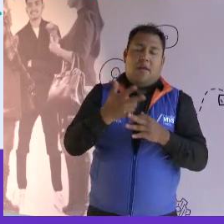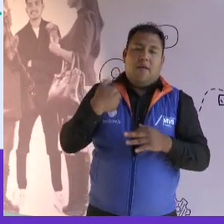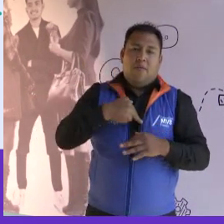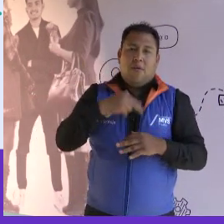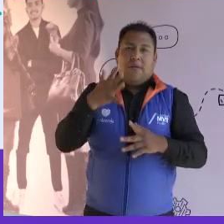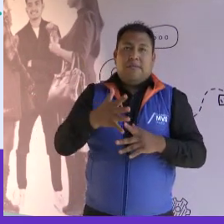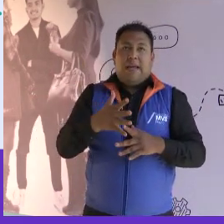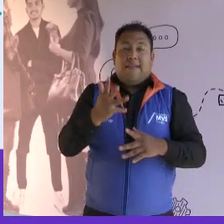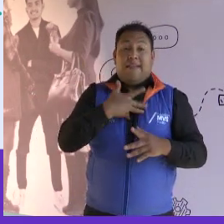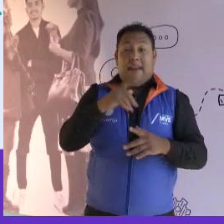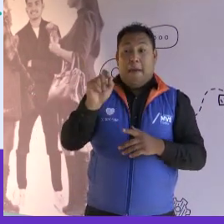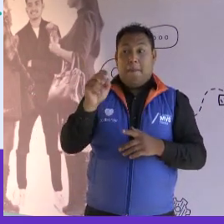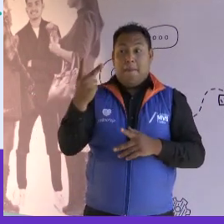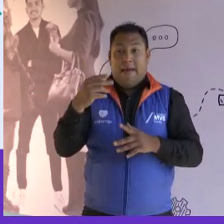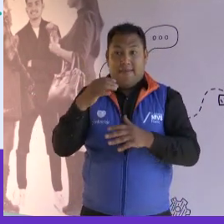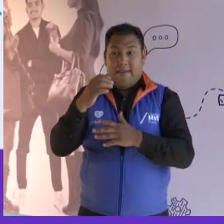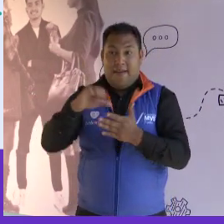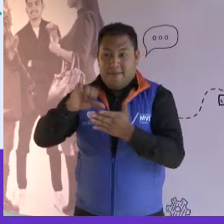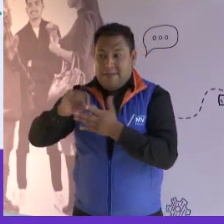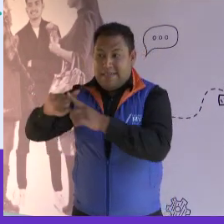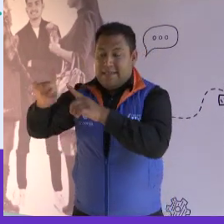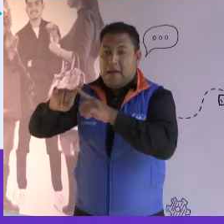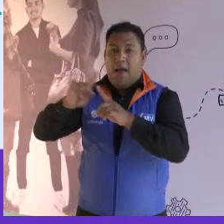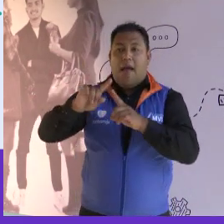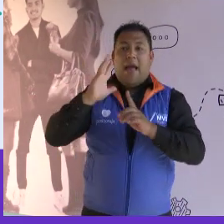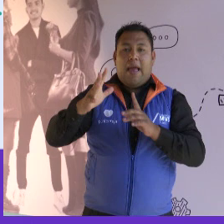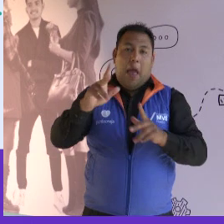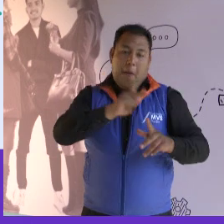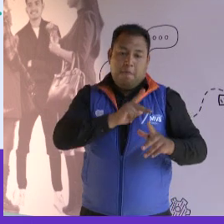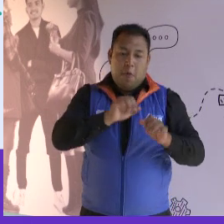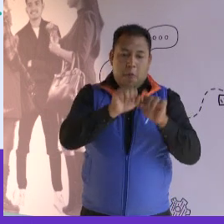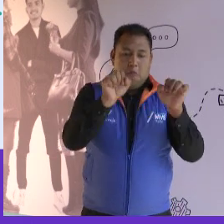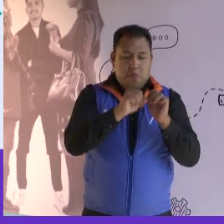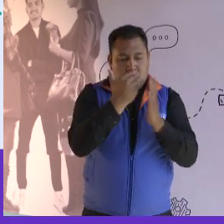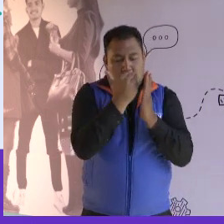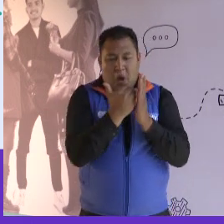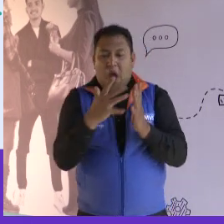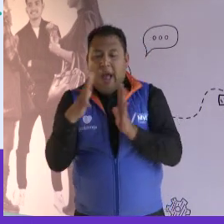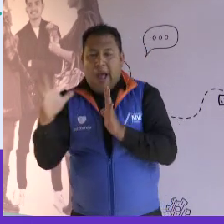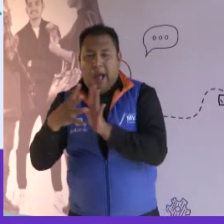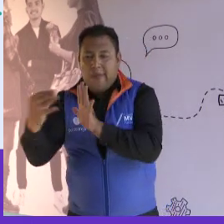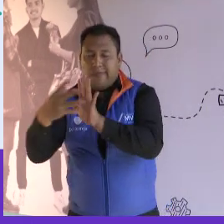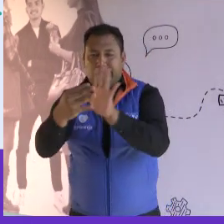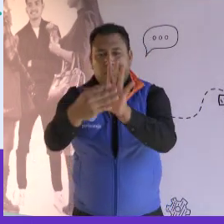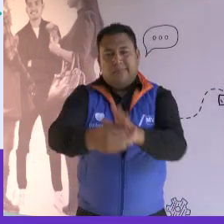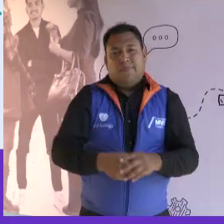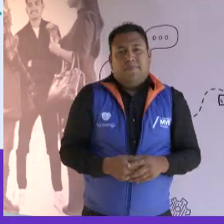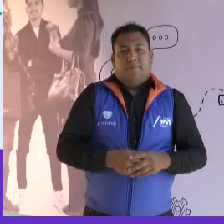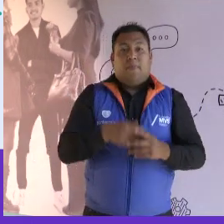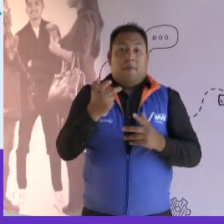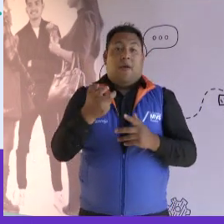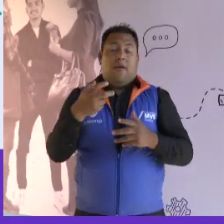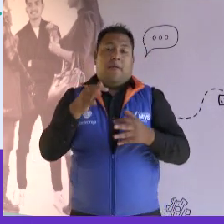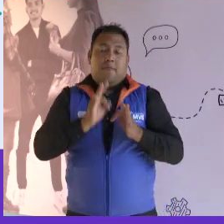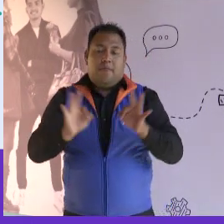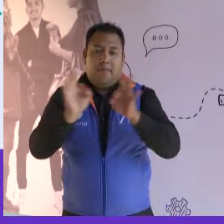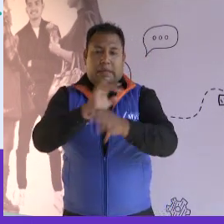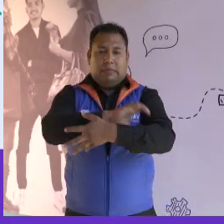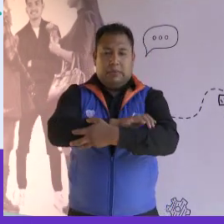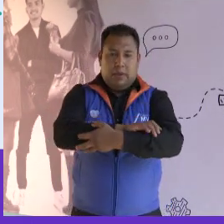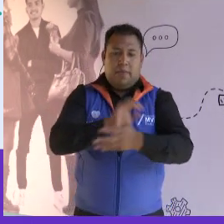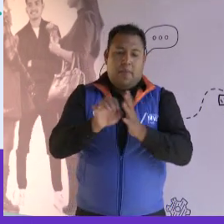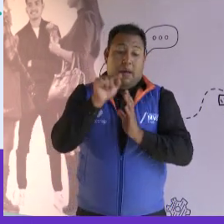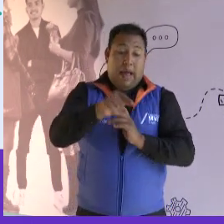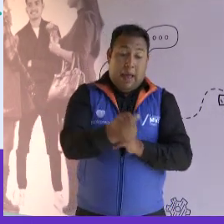ha comentado antes Lourdes, que para que una red funcione tiene que haber esta solidaridad. Entonces, si la primera experiencia no quiere compartir cómo lo ha